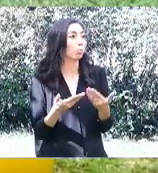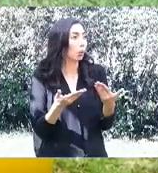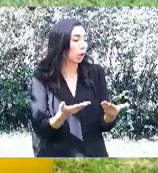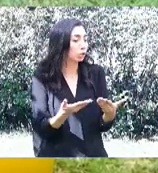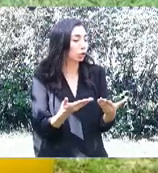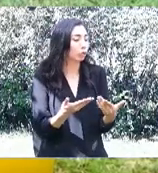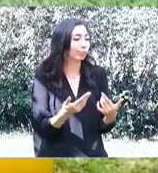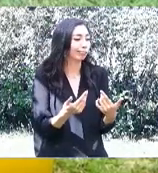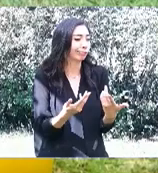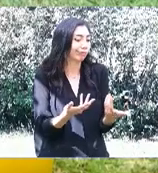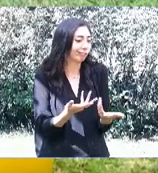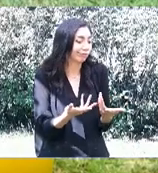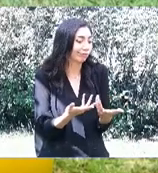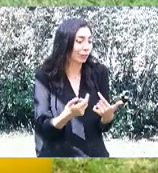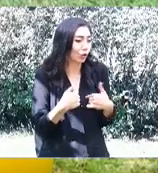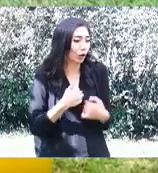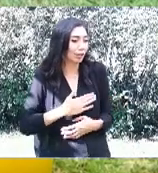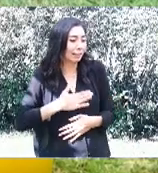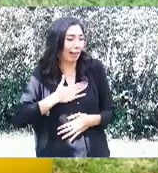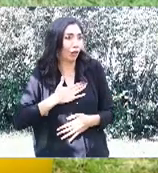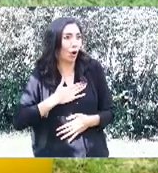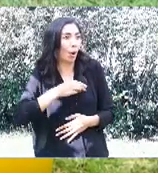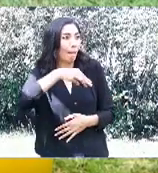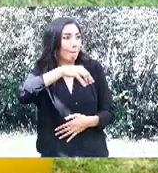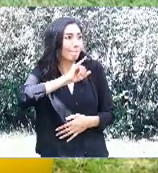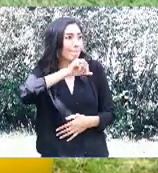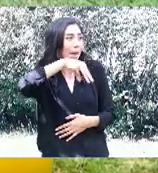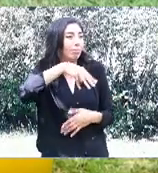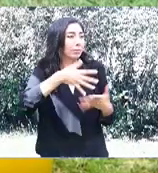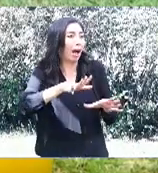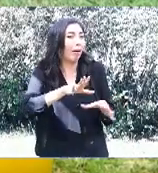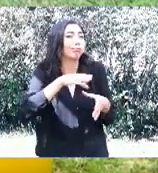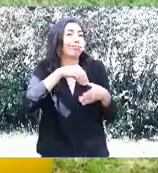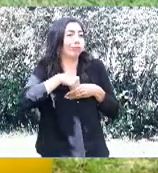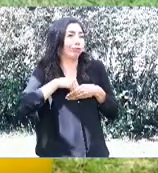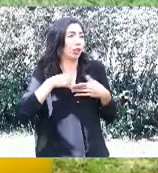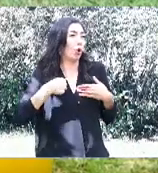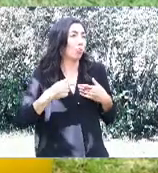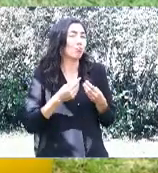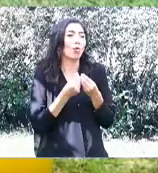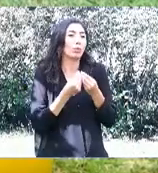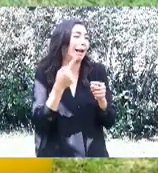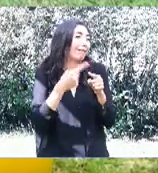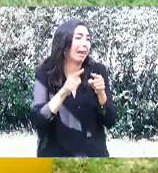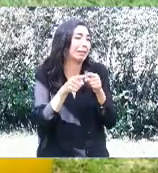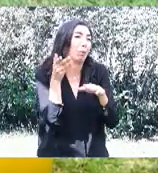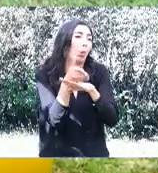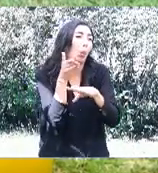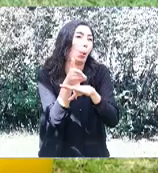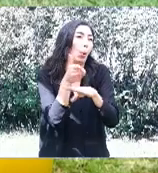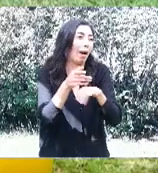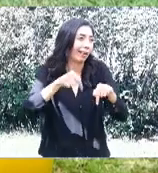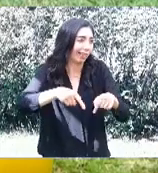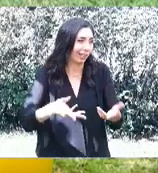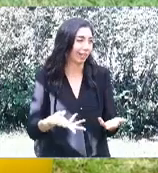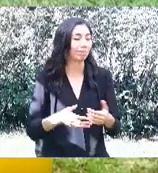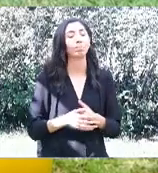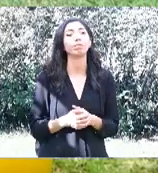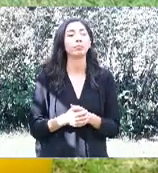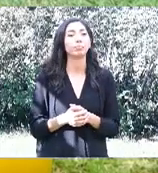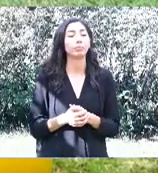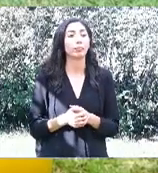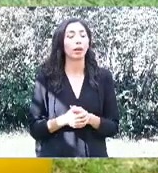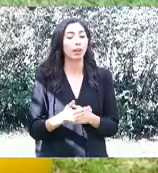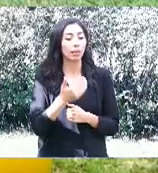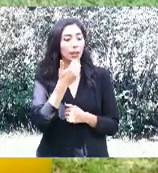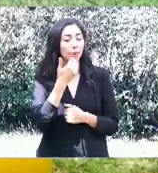de alguna parte de alguna manera haciendo que el mim es parte de mi formación porque vine muchas veces eh Y y también un poco con esto